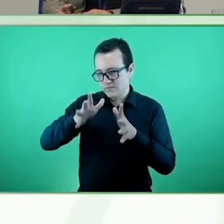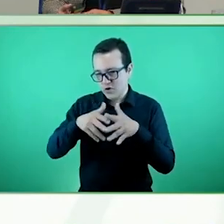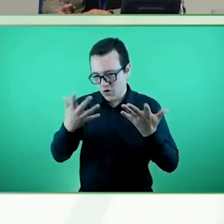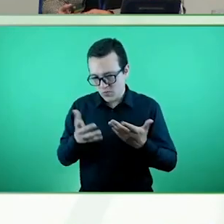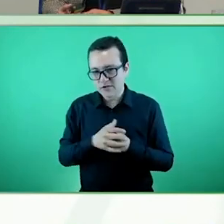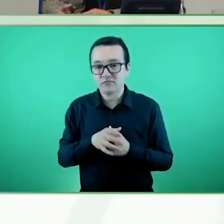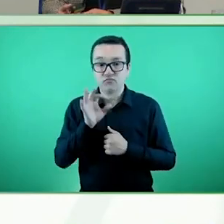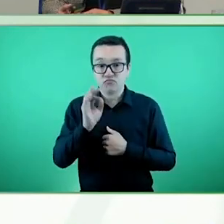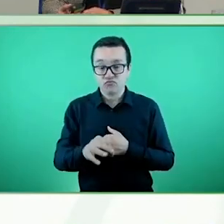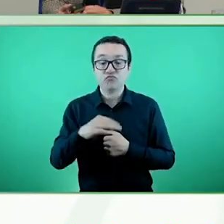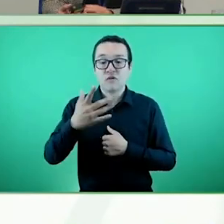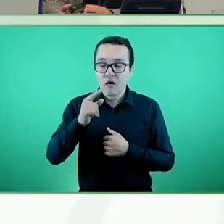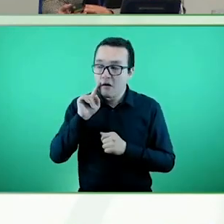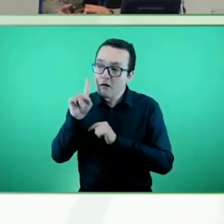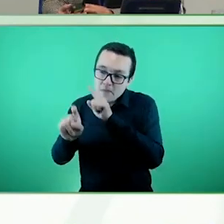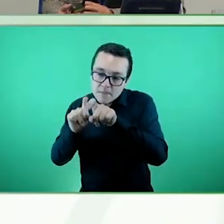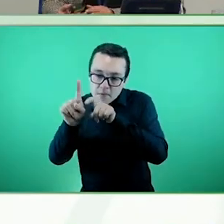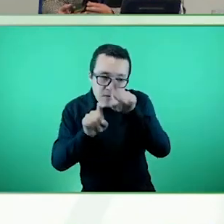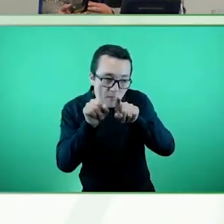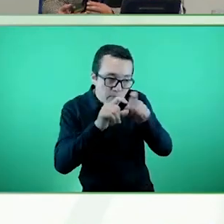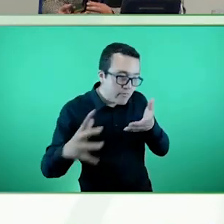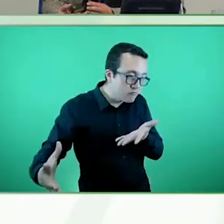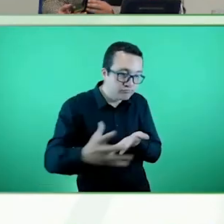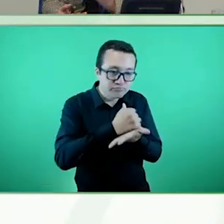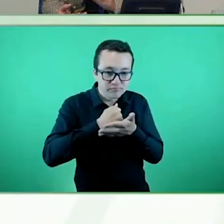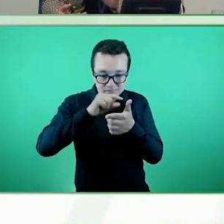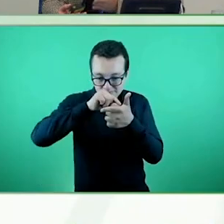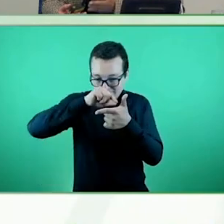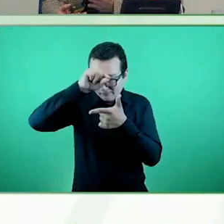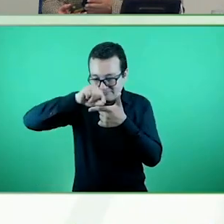oficiales, en España tan solo